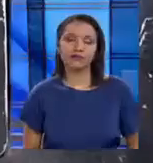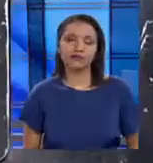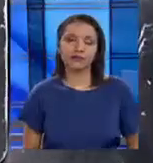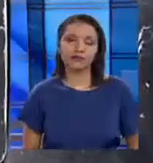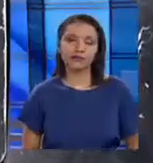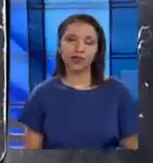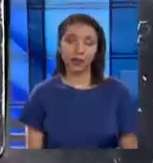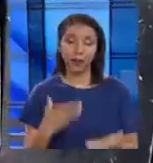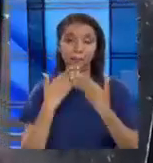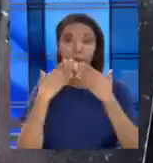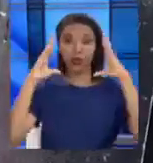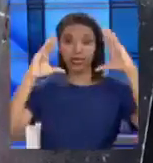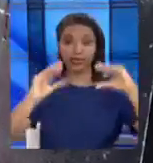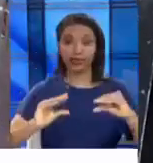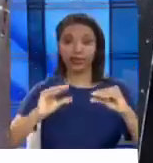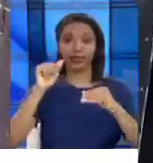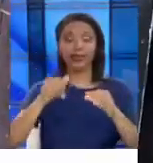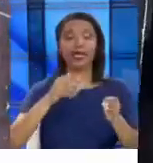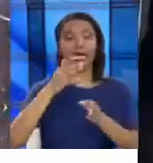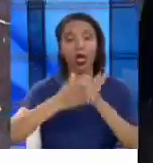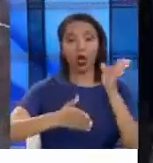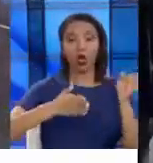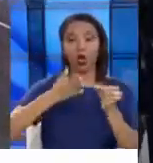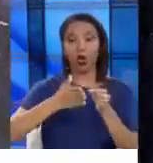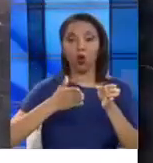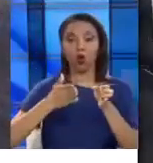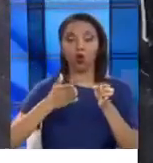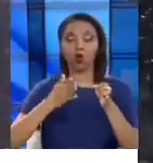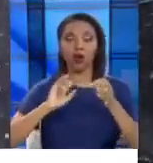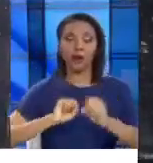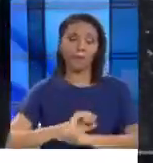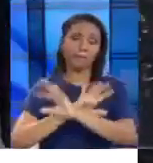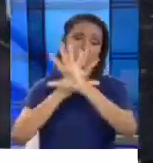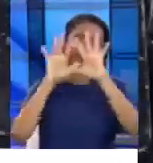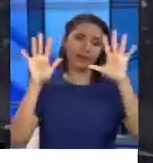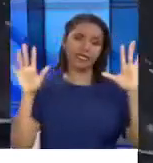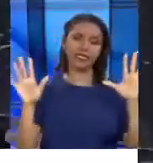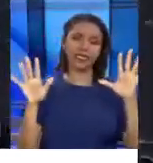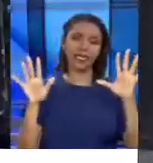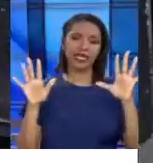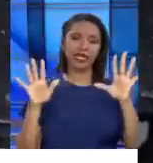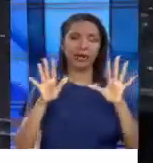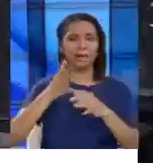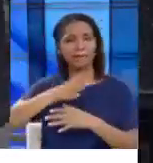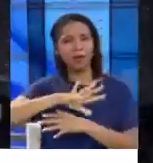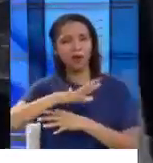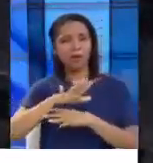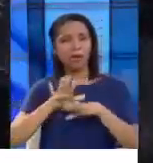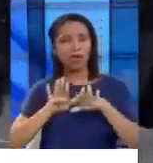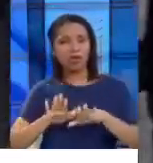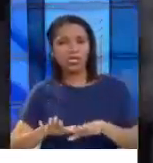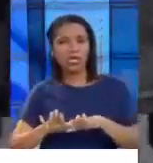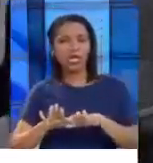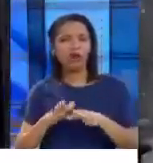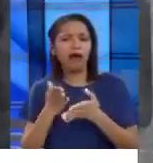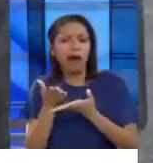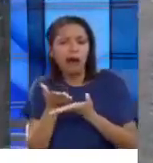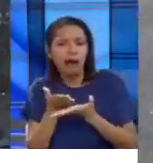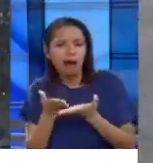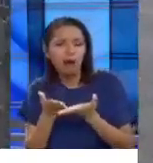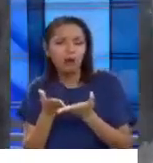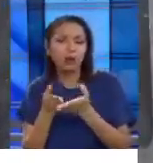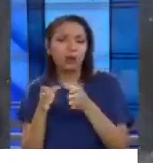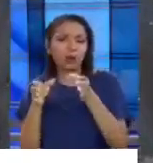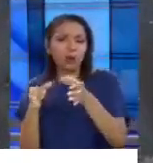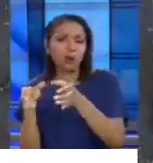colega. Buena tarde desde la costa atlántica, en donde toda la mañana ha estado en total calma. Solo unos incidentes que se reportaron